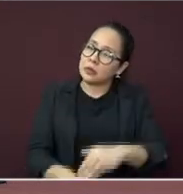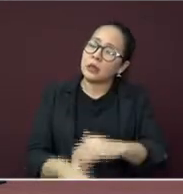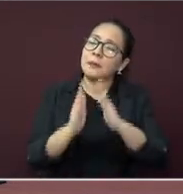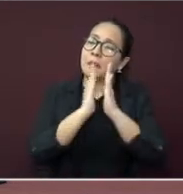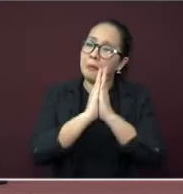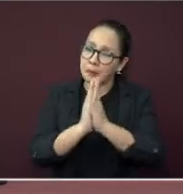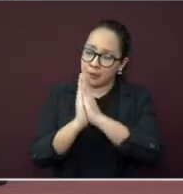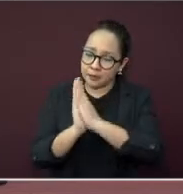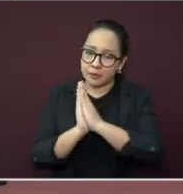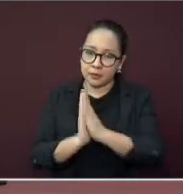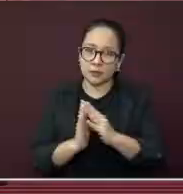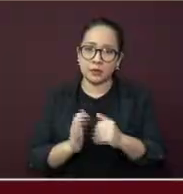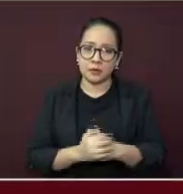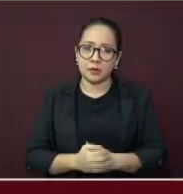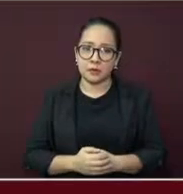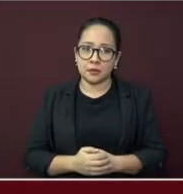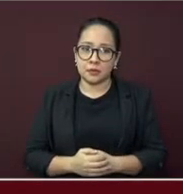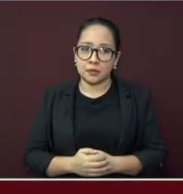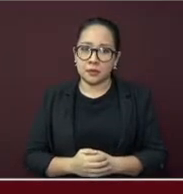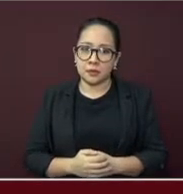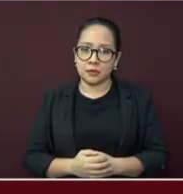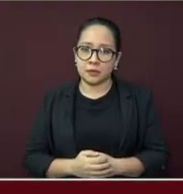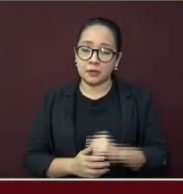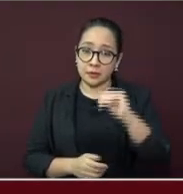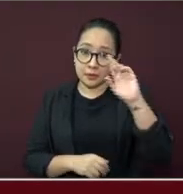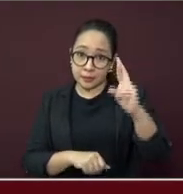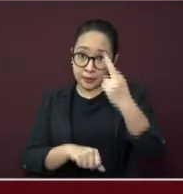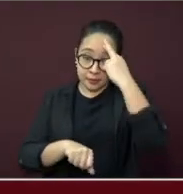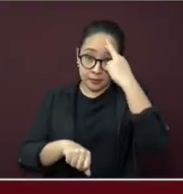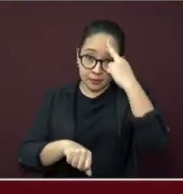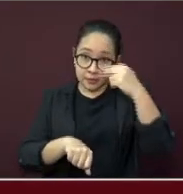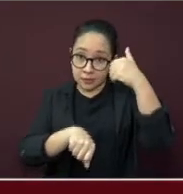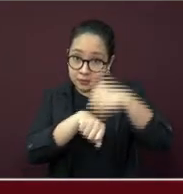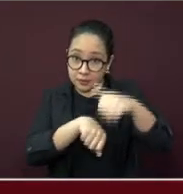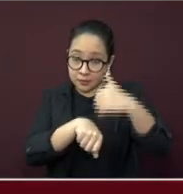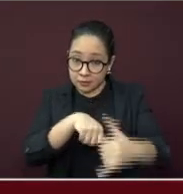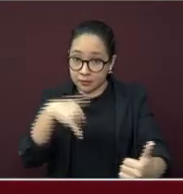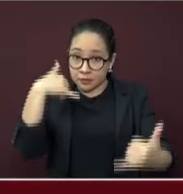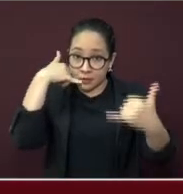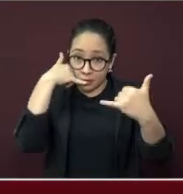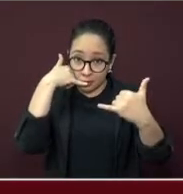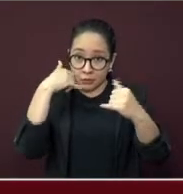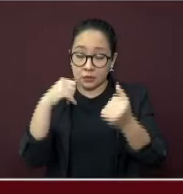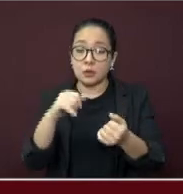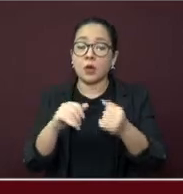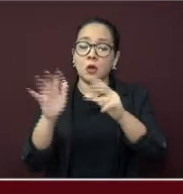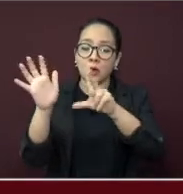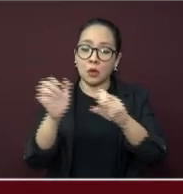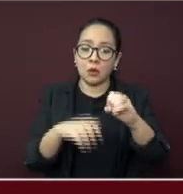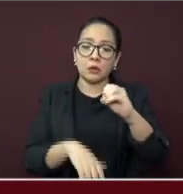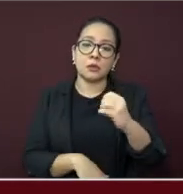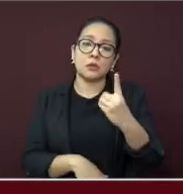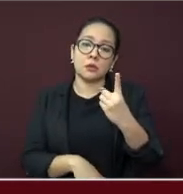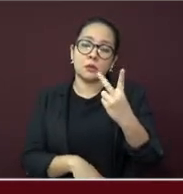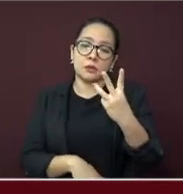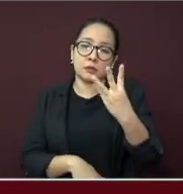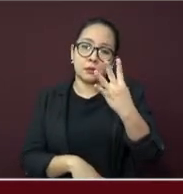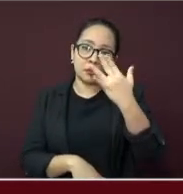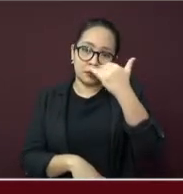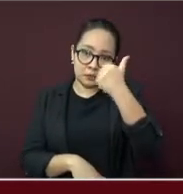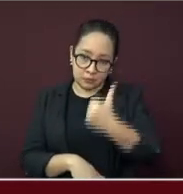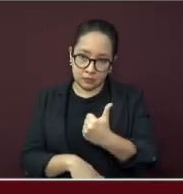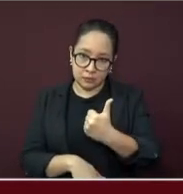y tengan presente el número de atención 800 0 1 2 3 4